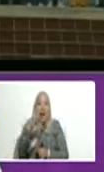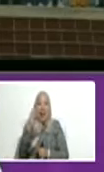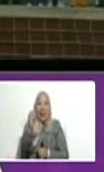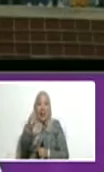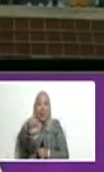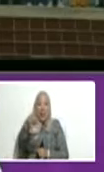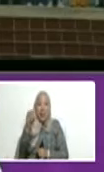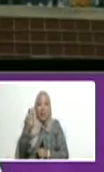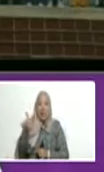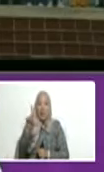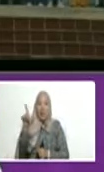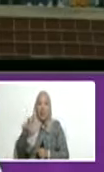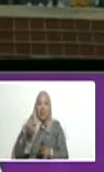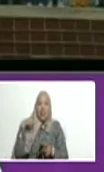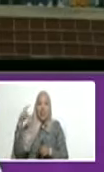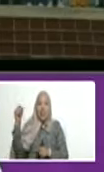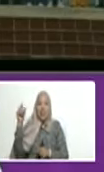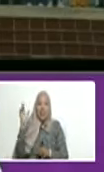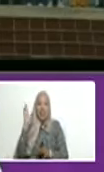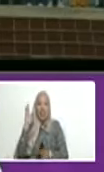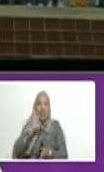y nos vamos para el Monumental.